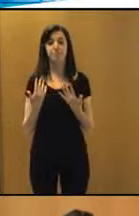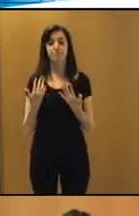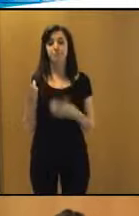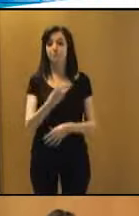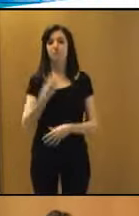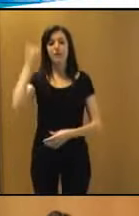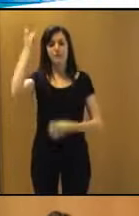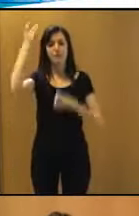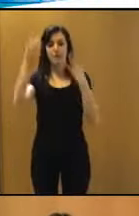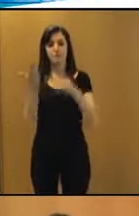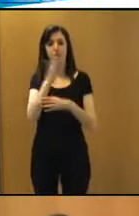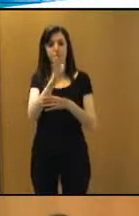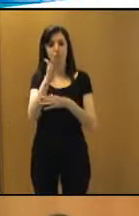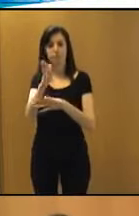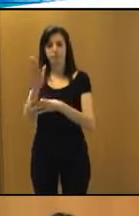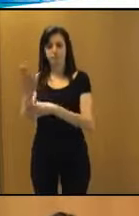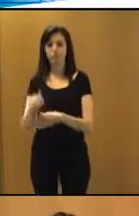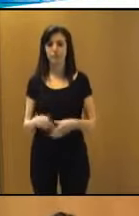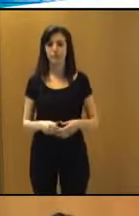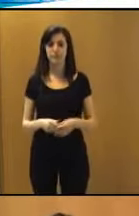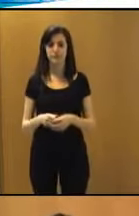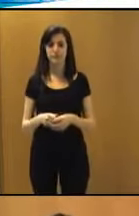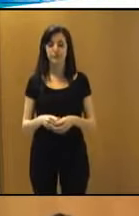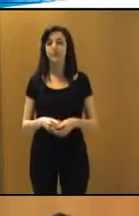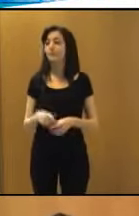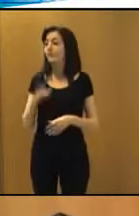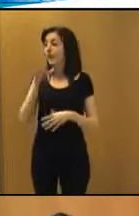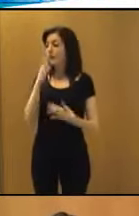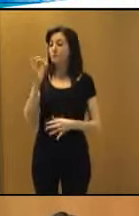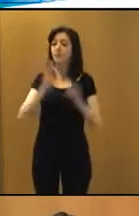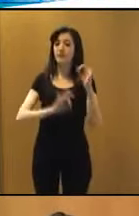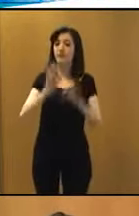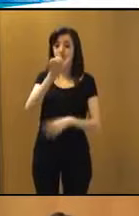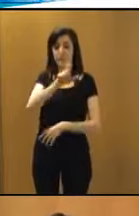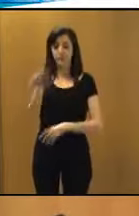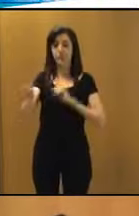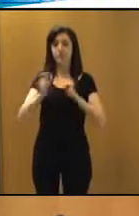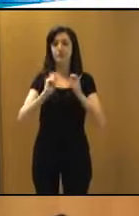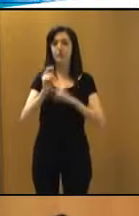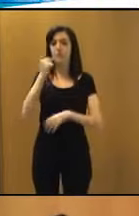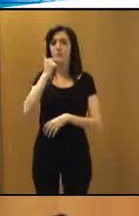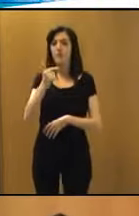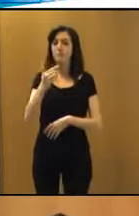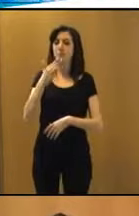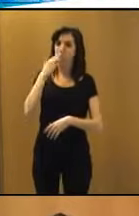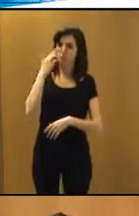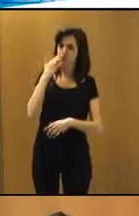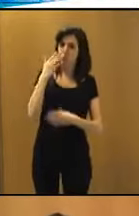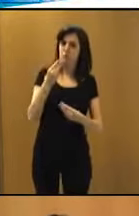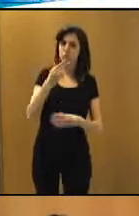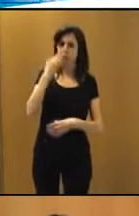fueron las actividades que les planteábamos. Tenemos ahora el porcentaje de población encuestada que declara estar